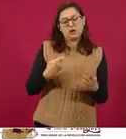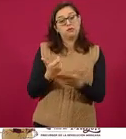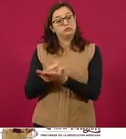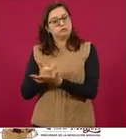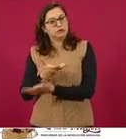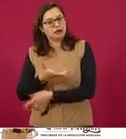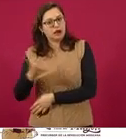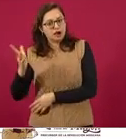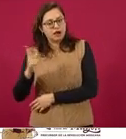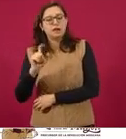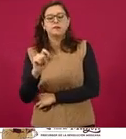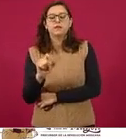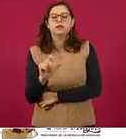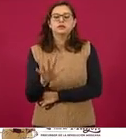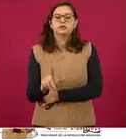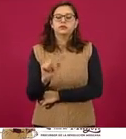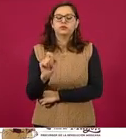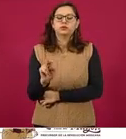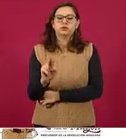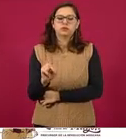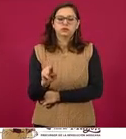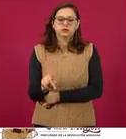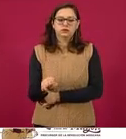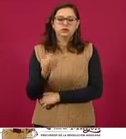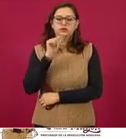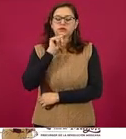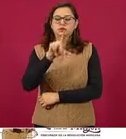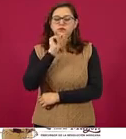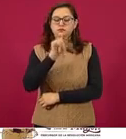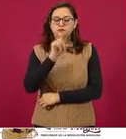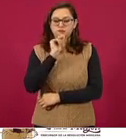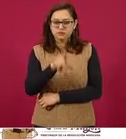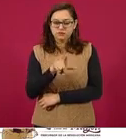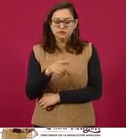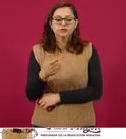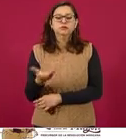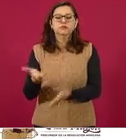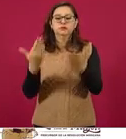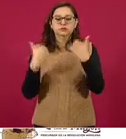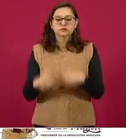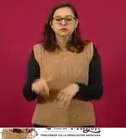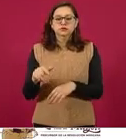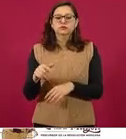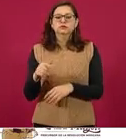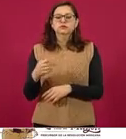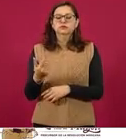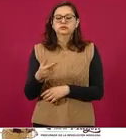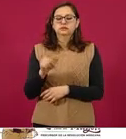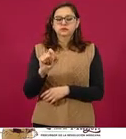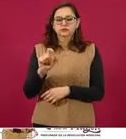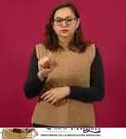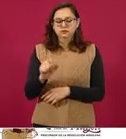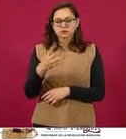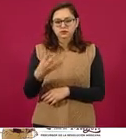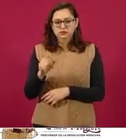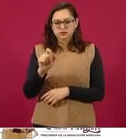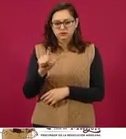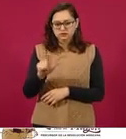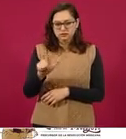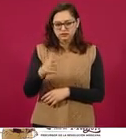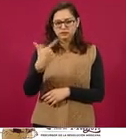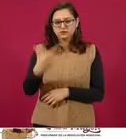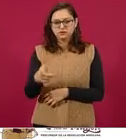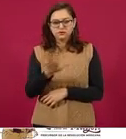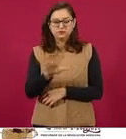25 pesos con 25 centavos de franquicia Pemex en Mascota, Jalisco, y 24 pesos con 17 centavos de G500,